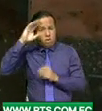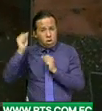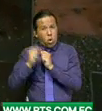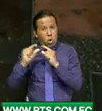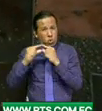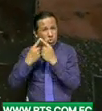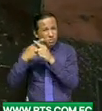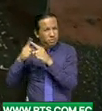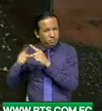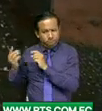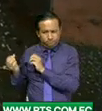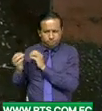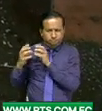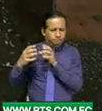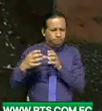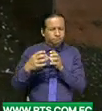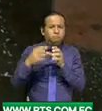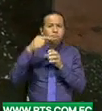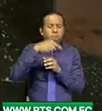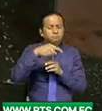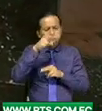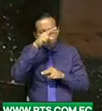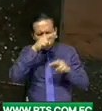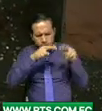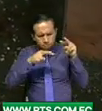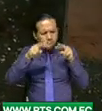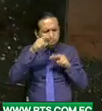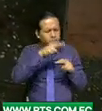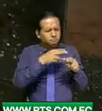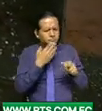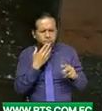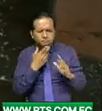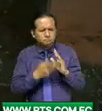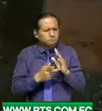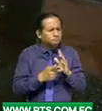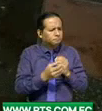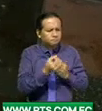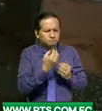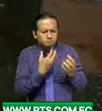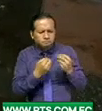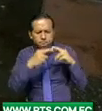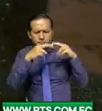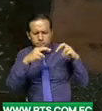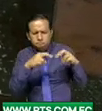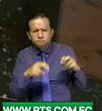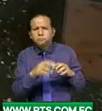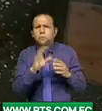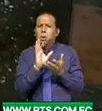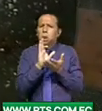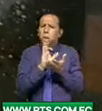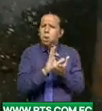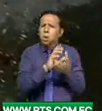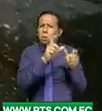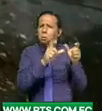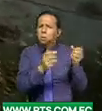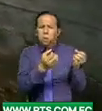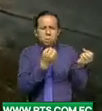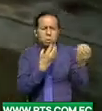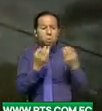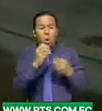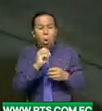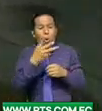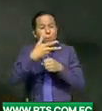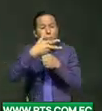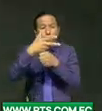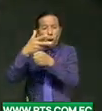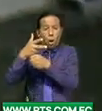de la policía están tratando de obtener información de moradores o de testigos y también de las cámaras que les vamos a